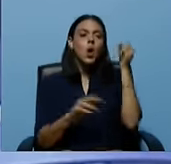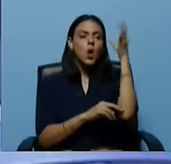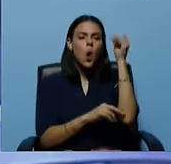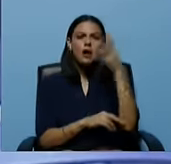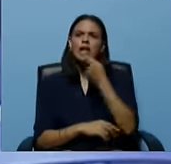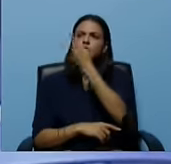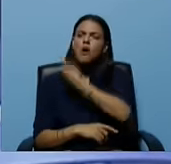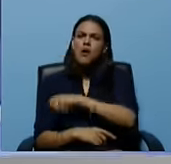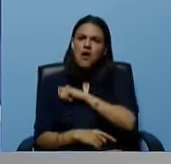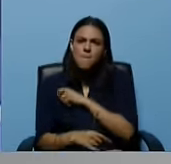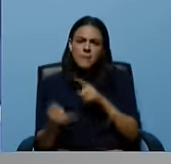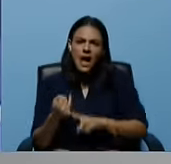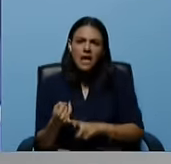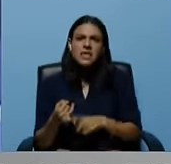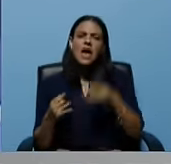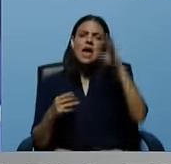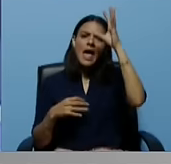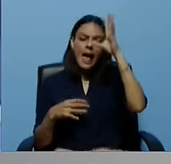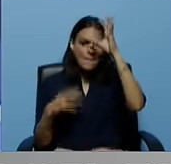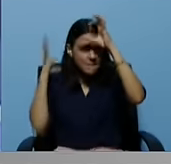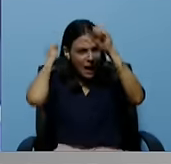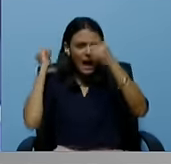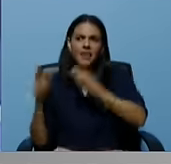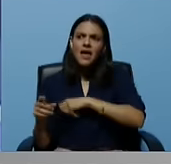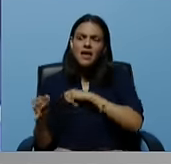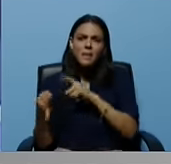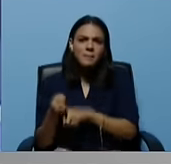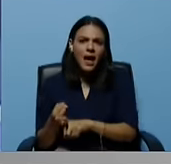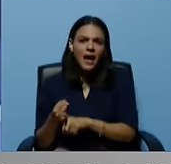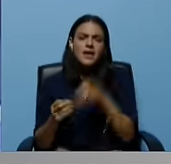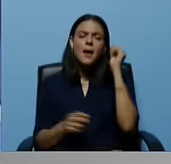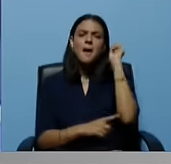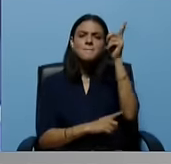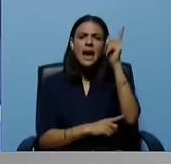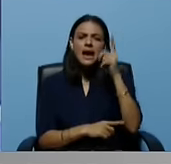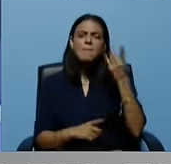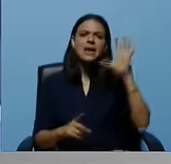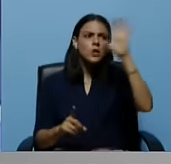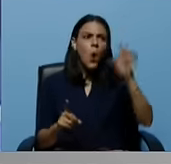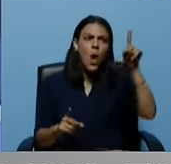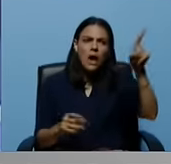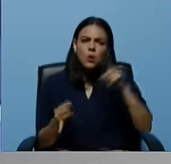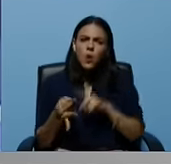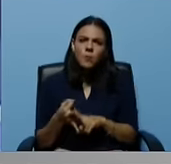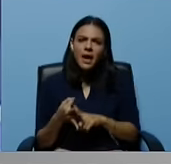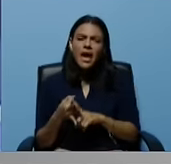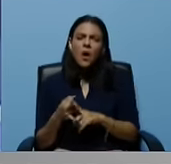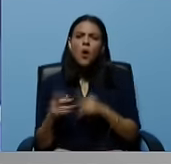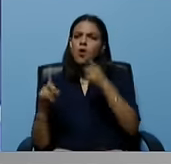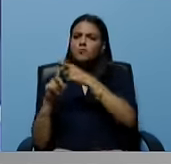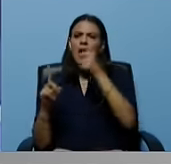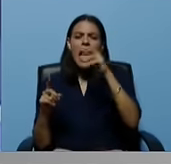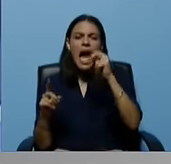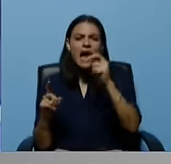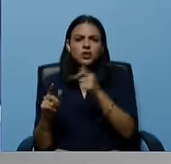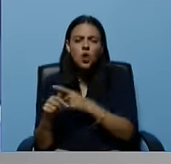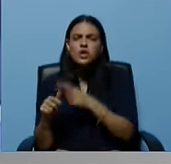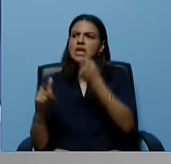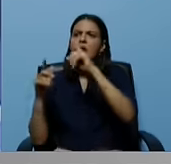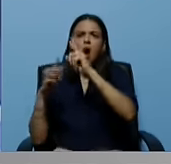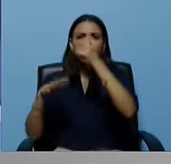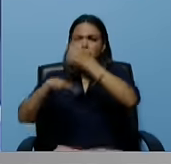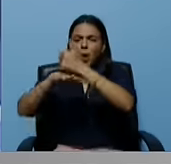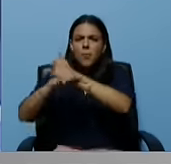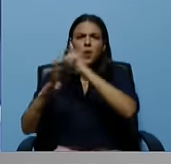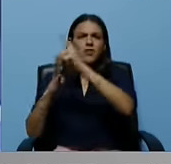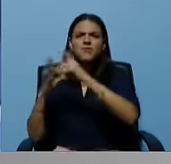de España, el Senado de España, el Parlamento Europeo, Anthony Blinken, José María Aznar,